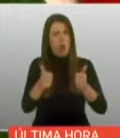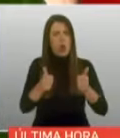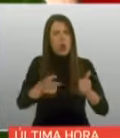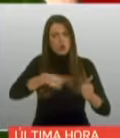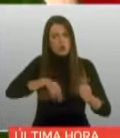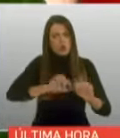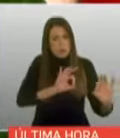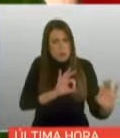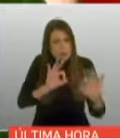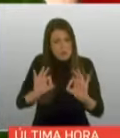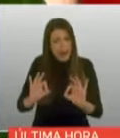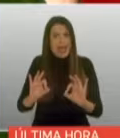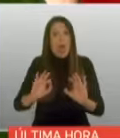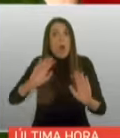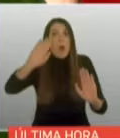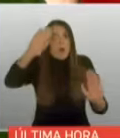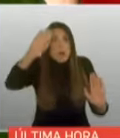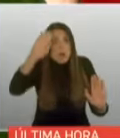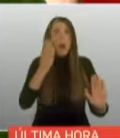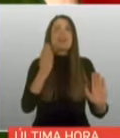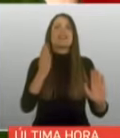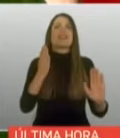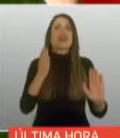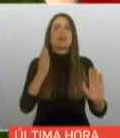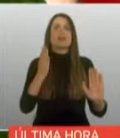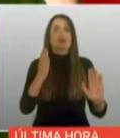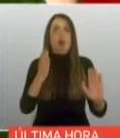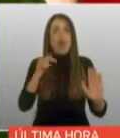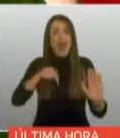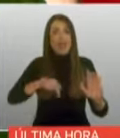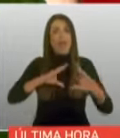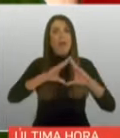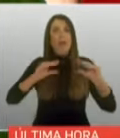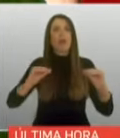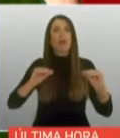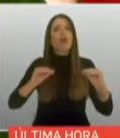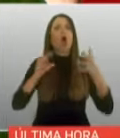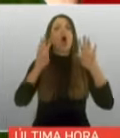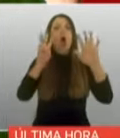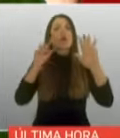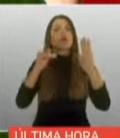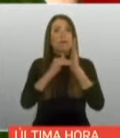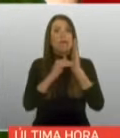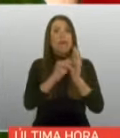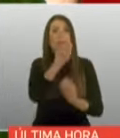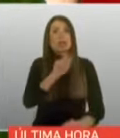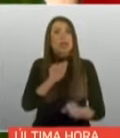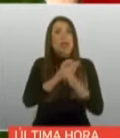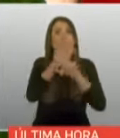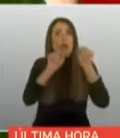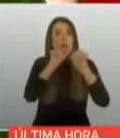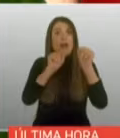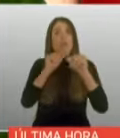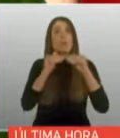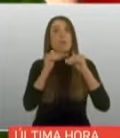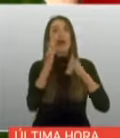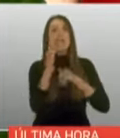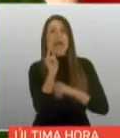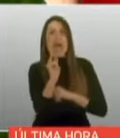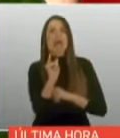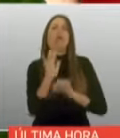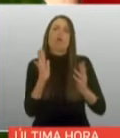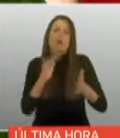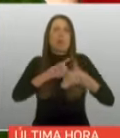brote de coronavirus COVID-19 en la comunidad autónoma, en el que se han acordado iniciativas que suman a las ya abordadas